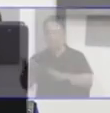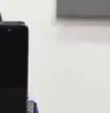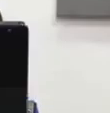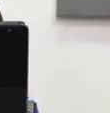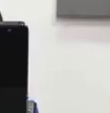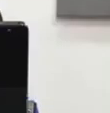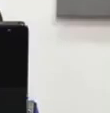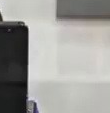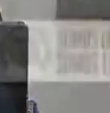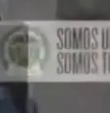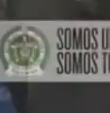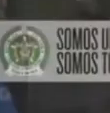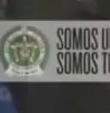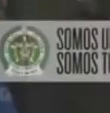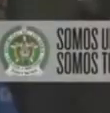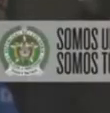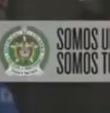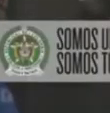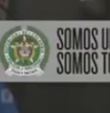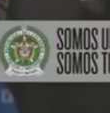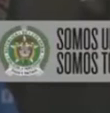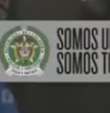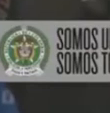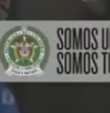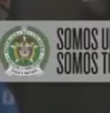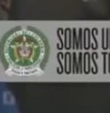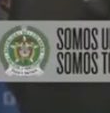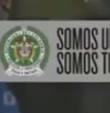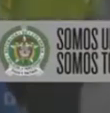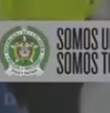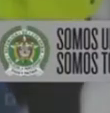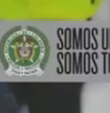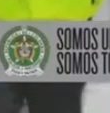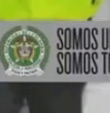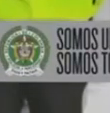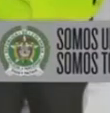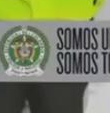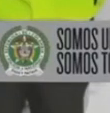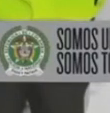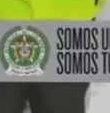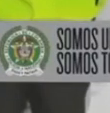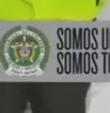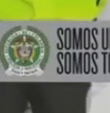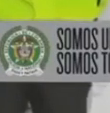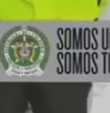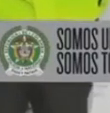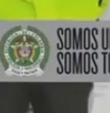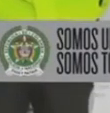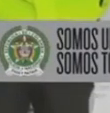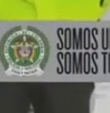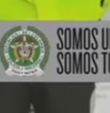14 investigaciones hemos logrado 24 capturas. Y podemos hablar de hechos